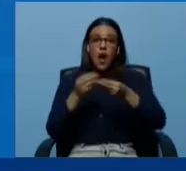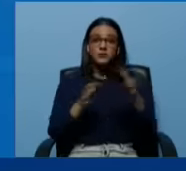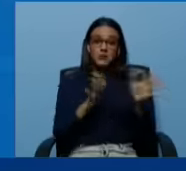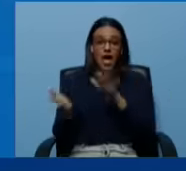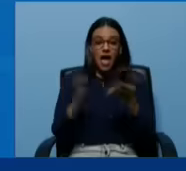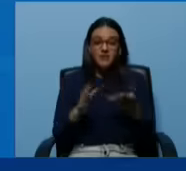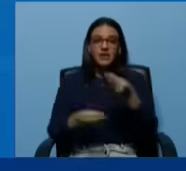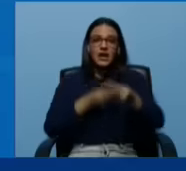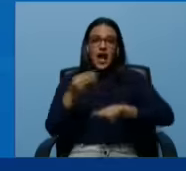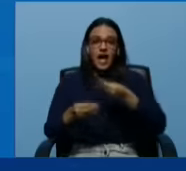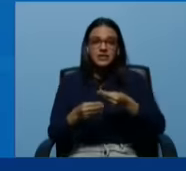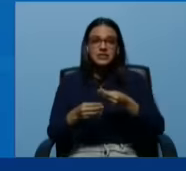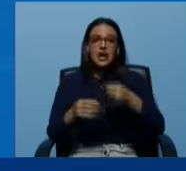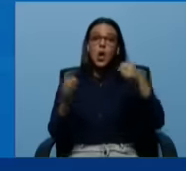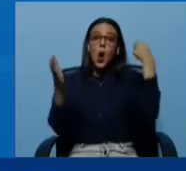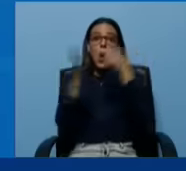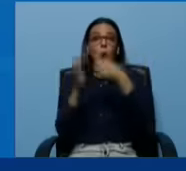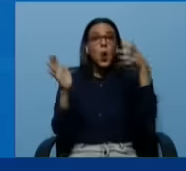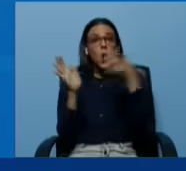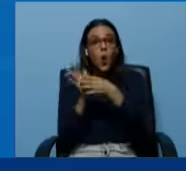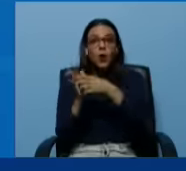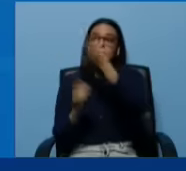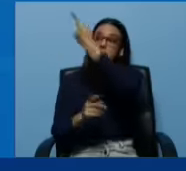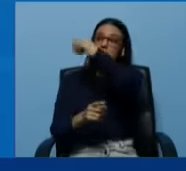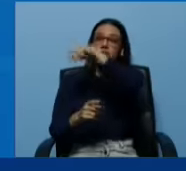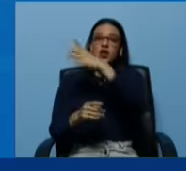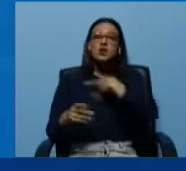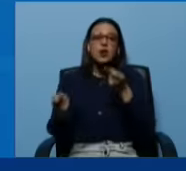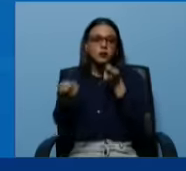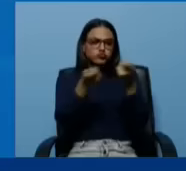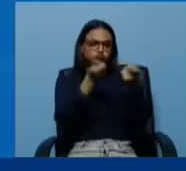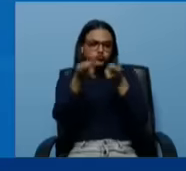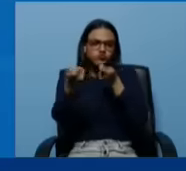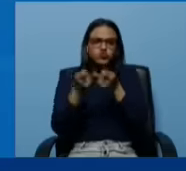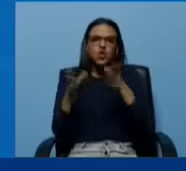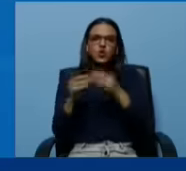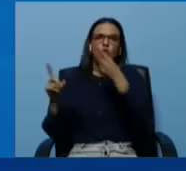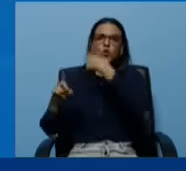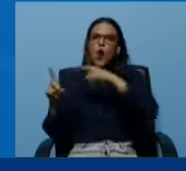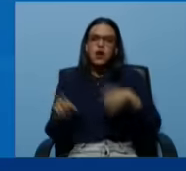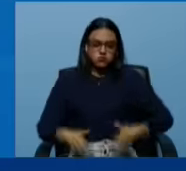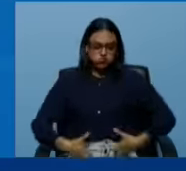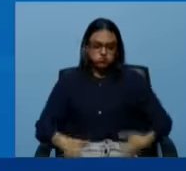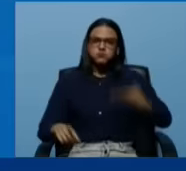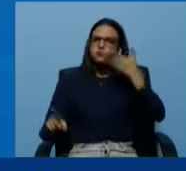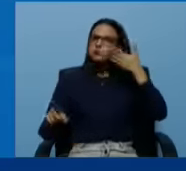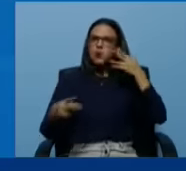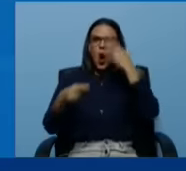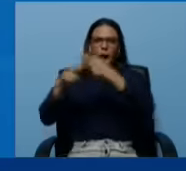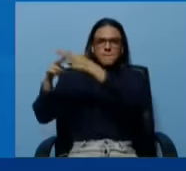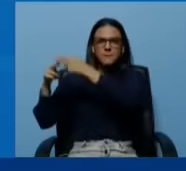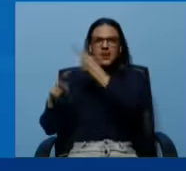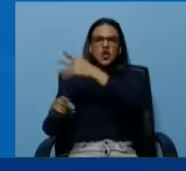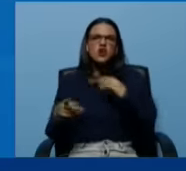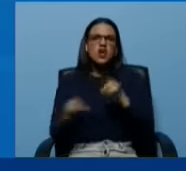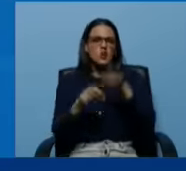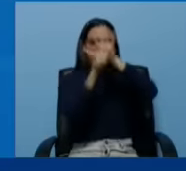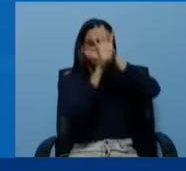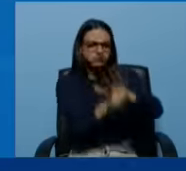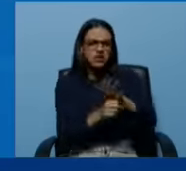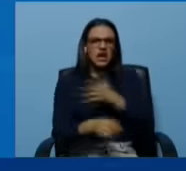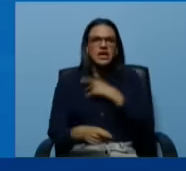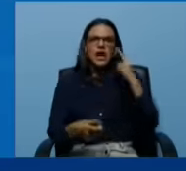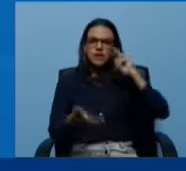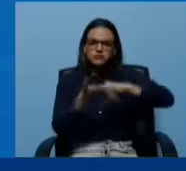Golpe de las élites, de los apellidos, de las oligarquías, preparado, financiado,